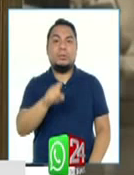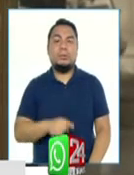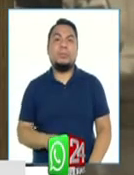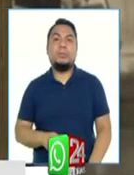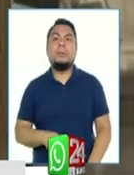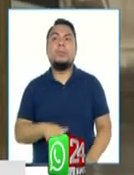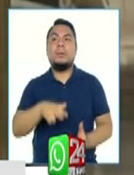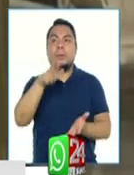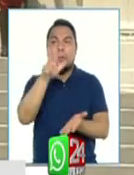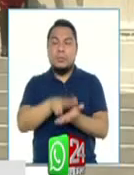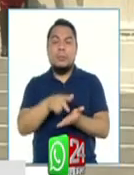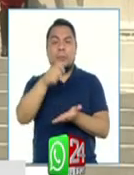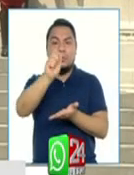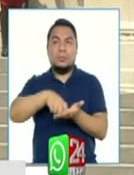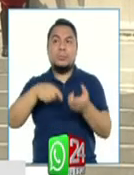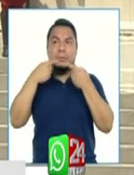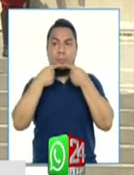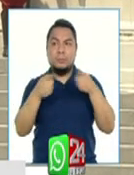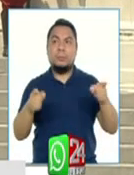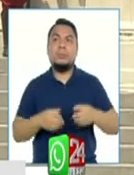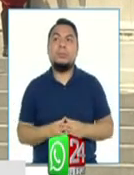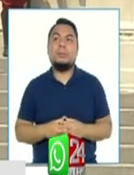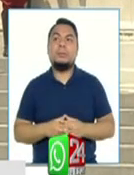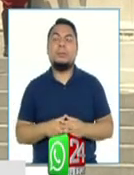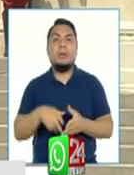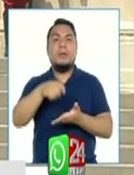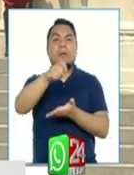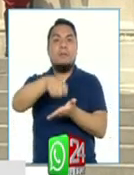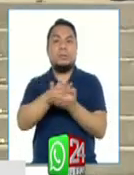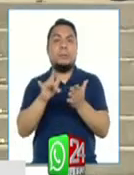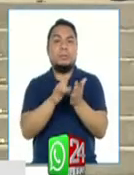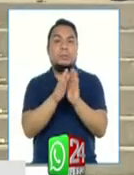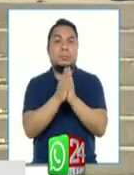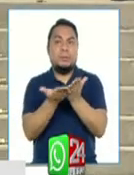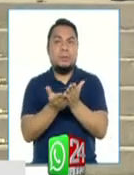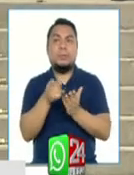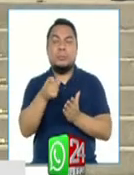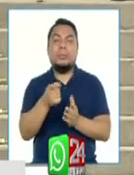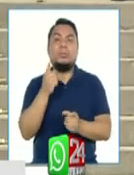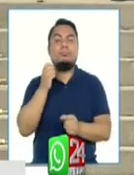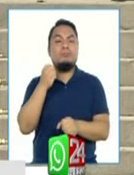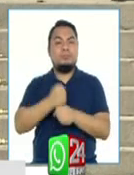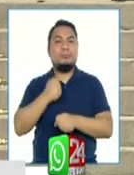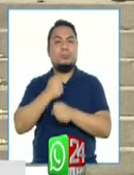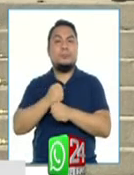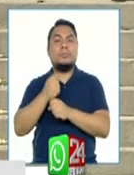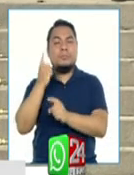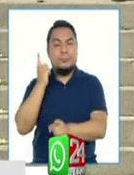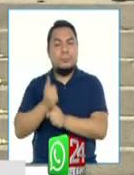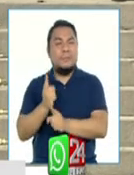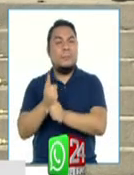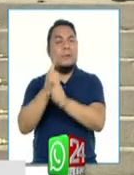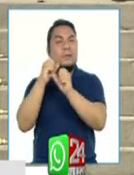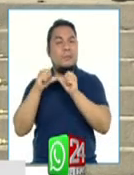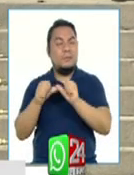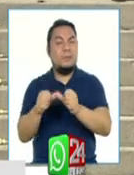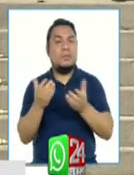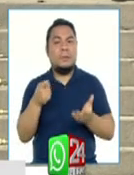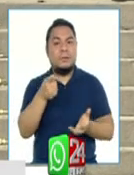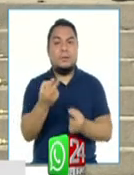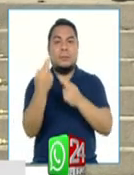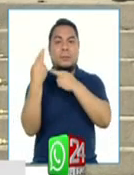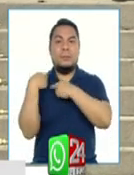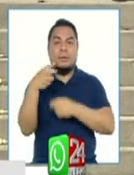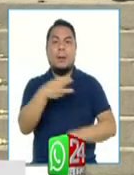la exprocuradora supranacional de Derechos Humanos, Delia Muñoz. Desempeñar leal y fielmente el cargo